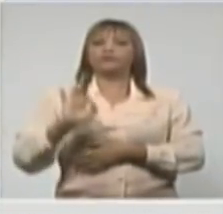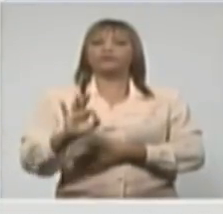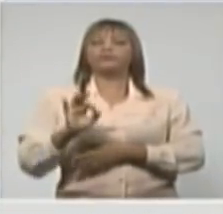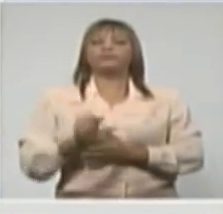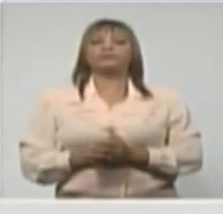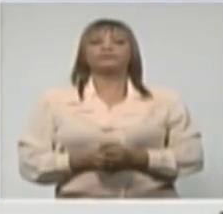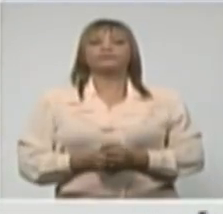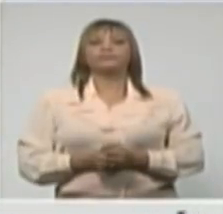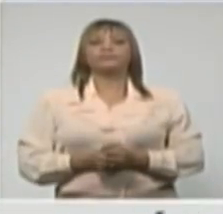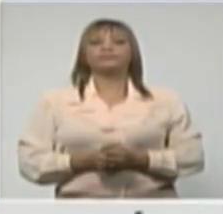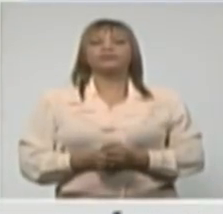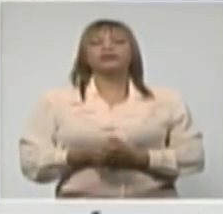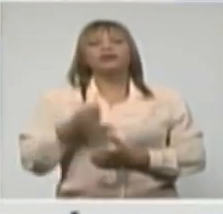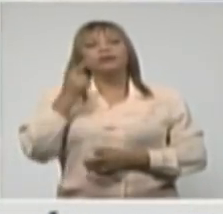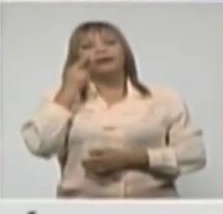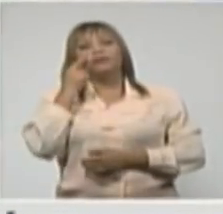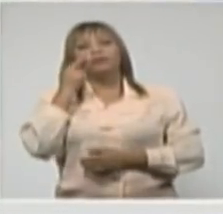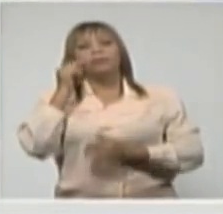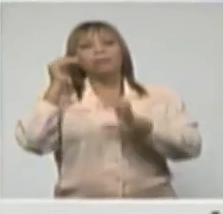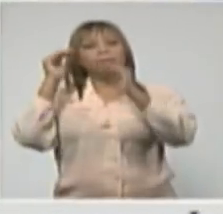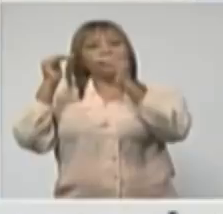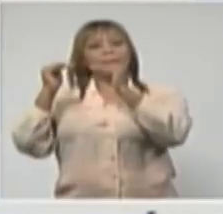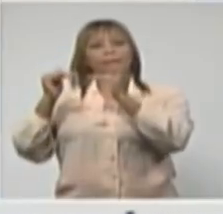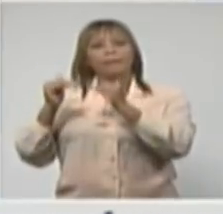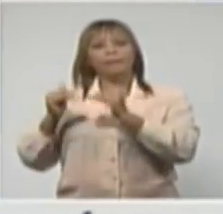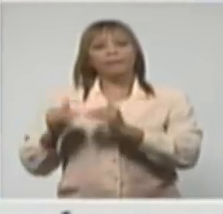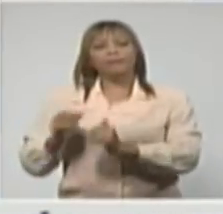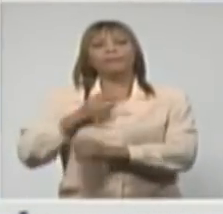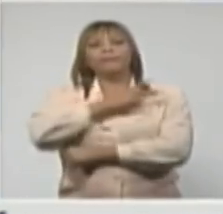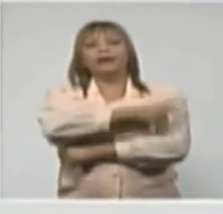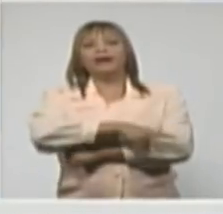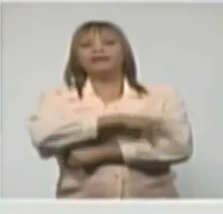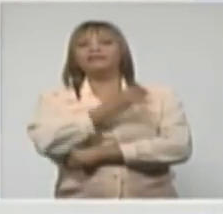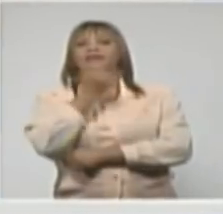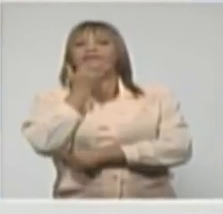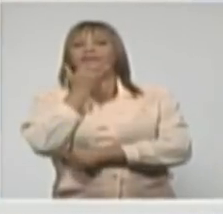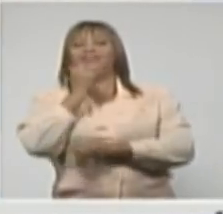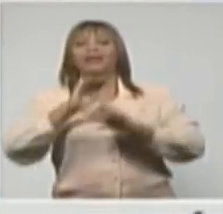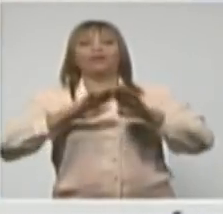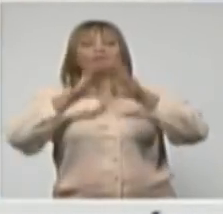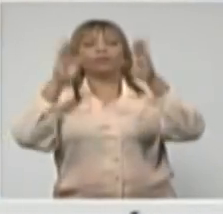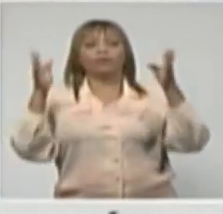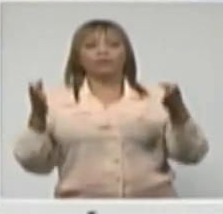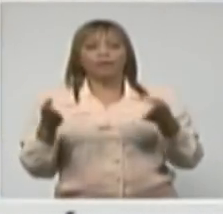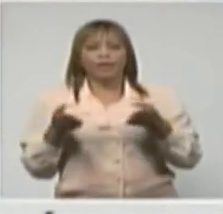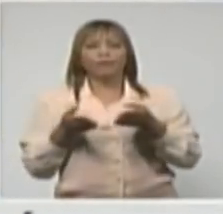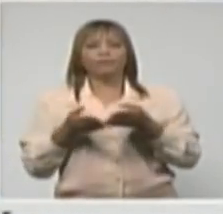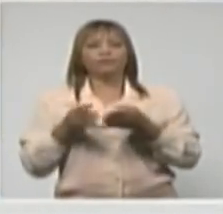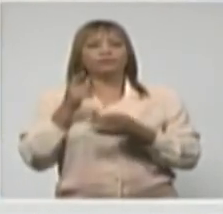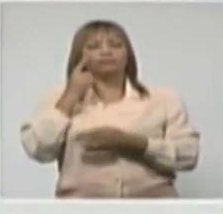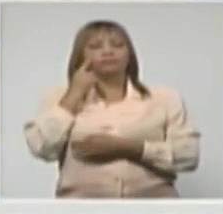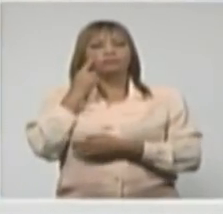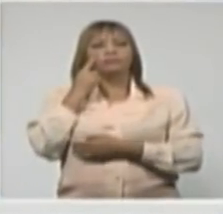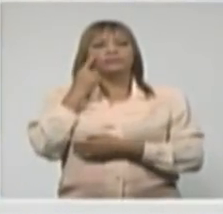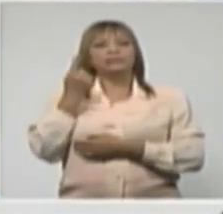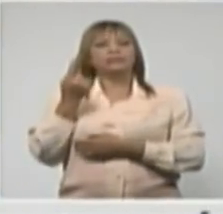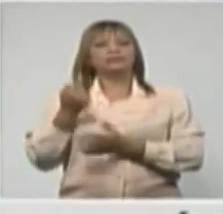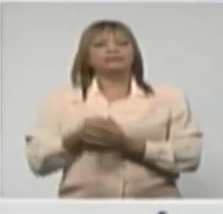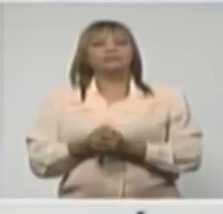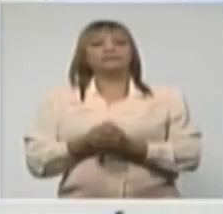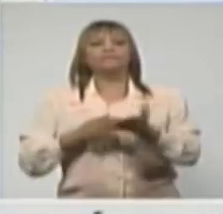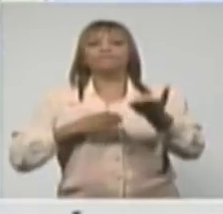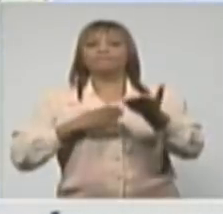Cuando vemos esta distribución de los países más afectados en el mundo, pues se mantienen como en